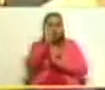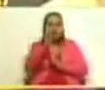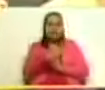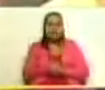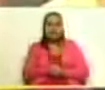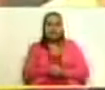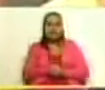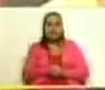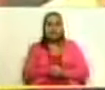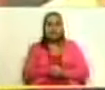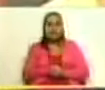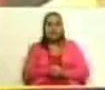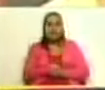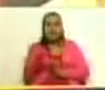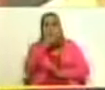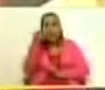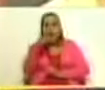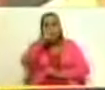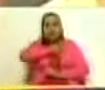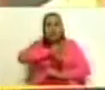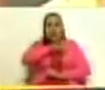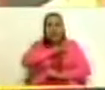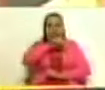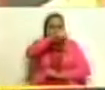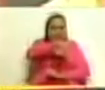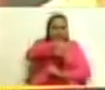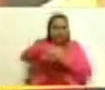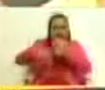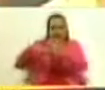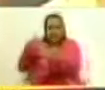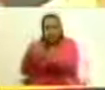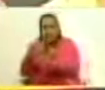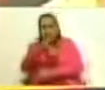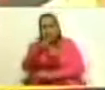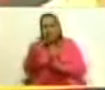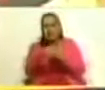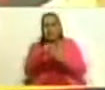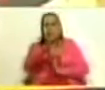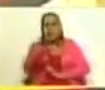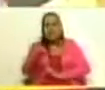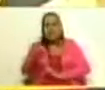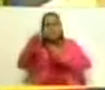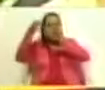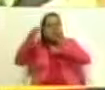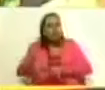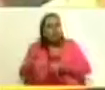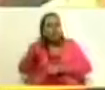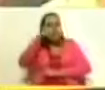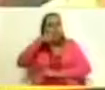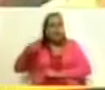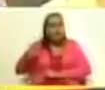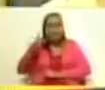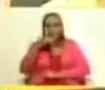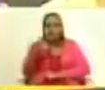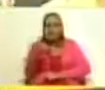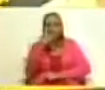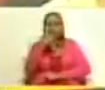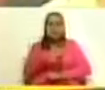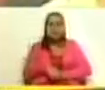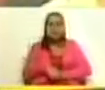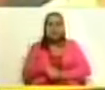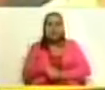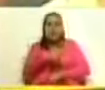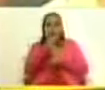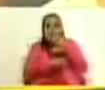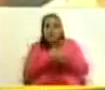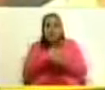crecimiento y en la recuperación social de aquí al 2030, tenía la seguridad que el pueblo no iba a fallar, que lo íbamos a